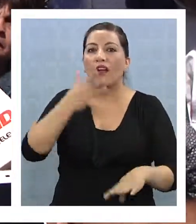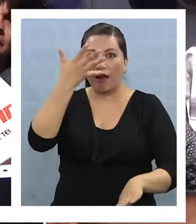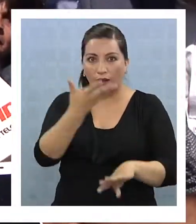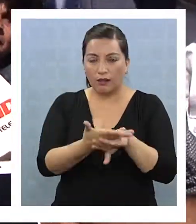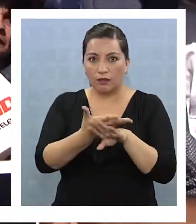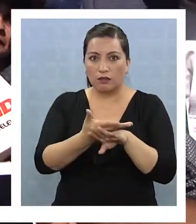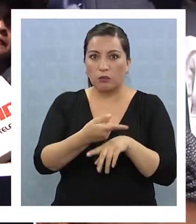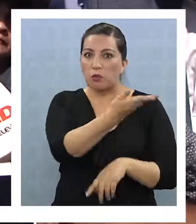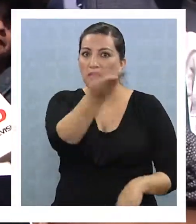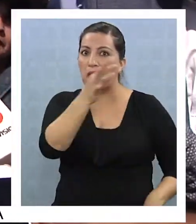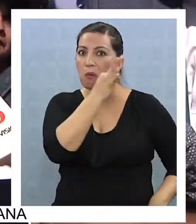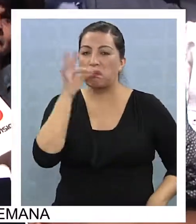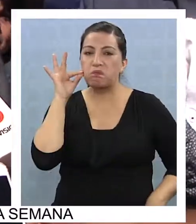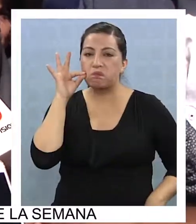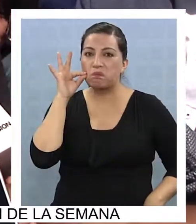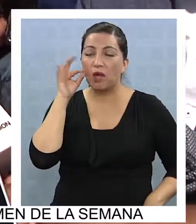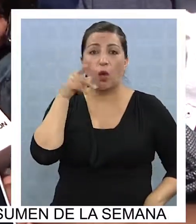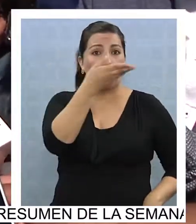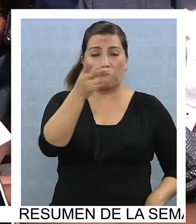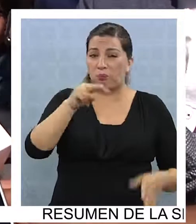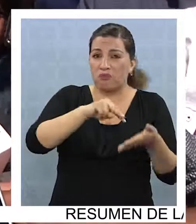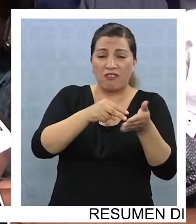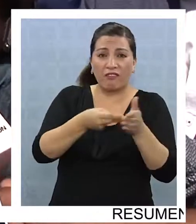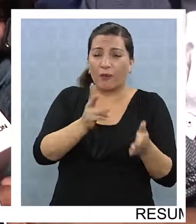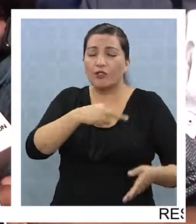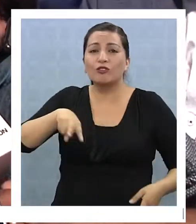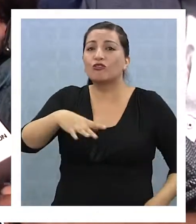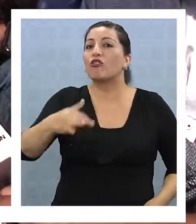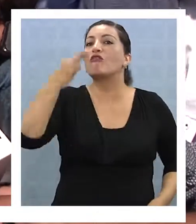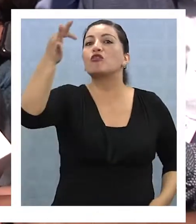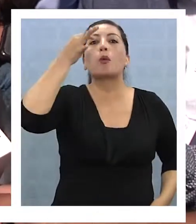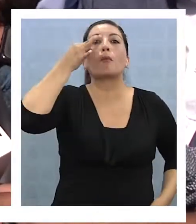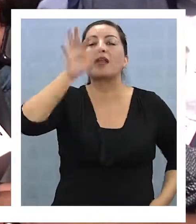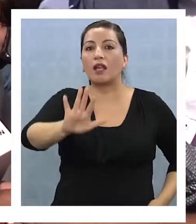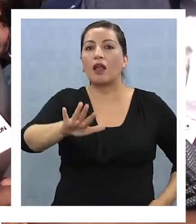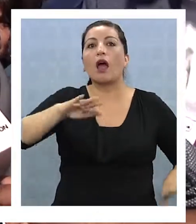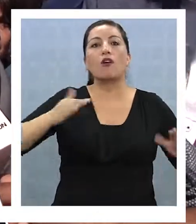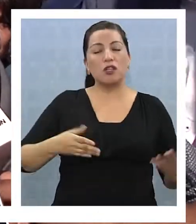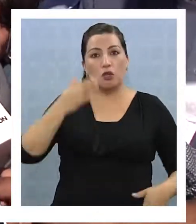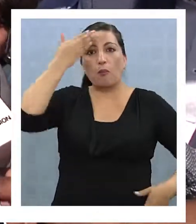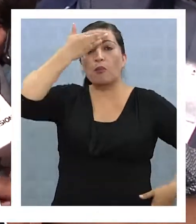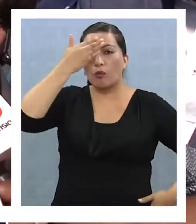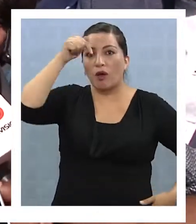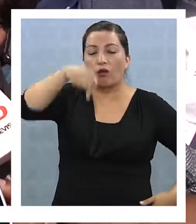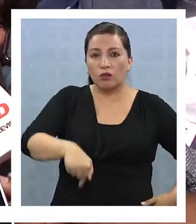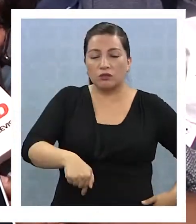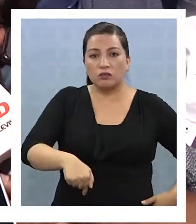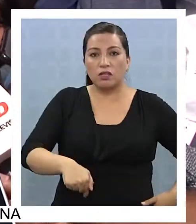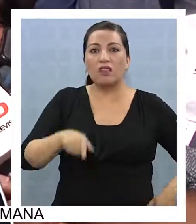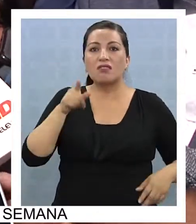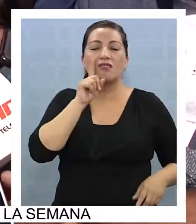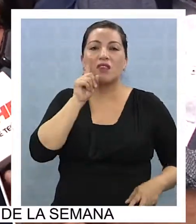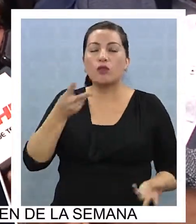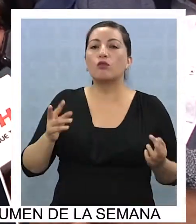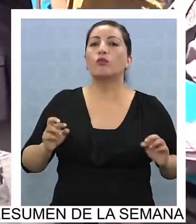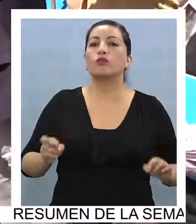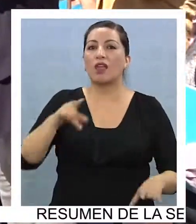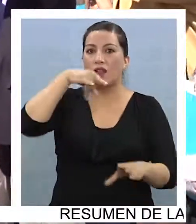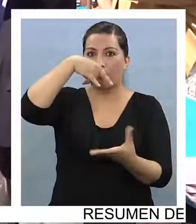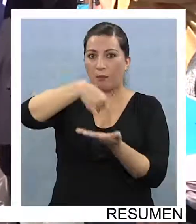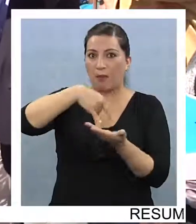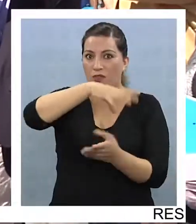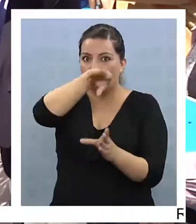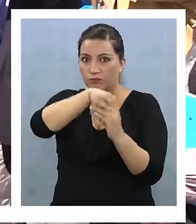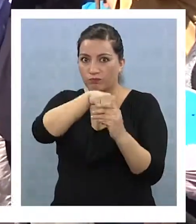pero guardan silencio. Pero hay un problema que tendremos que ver más adelante. A mí lo que me preocupa hoy día es tener la posibilidad de estar en el parlamento.